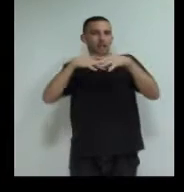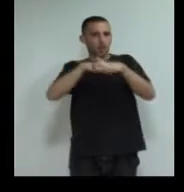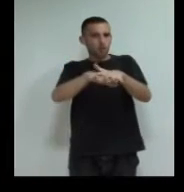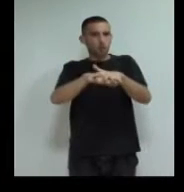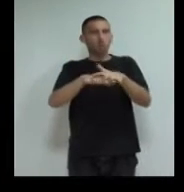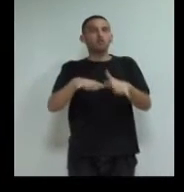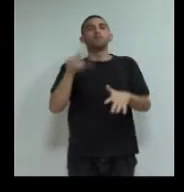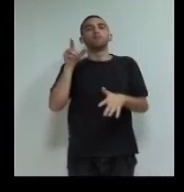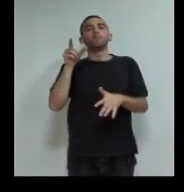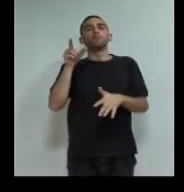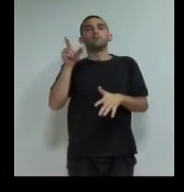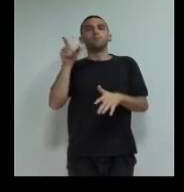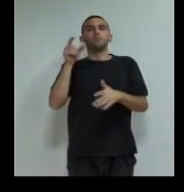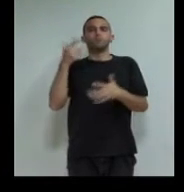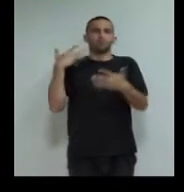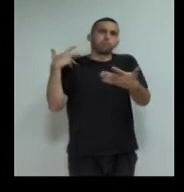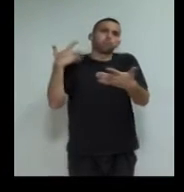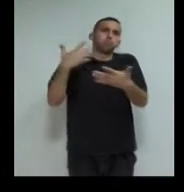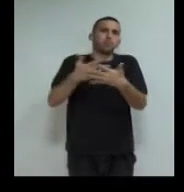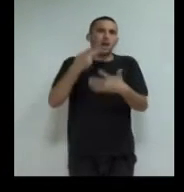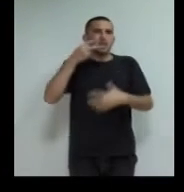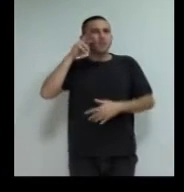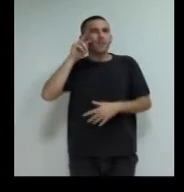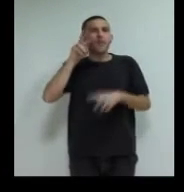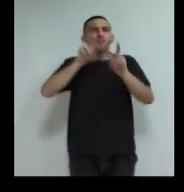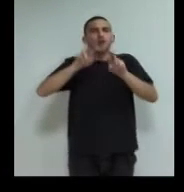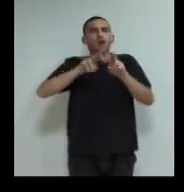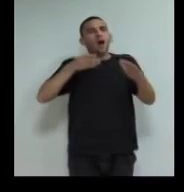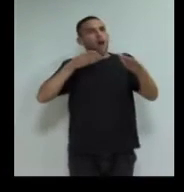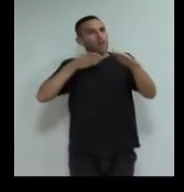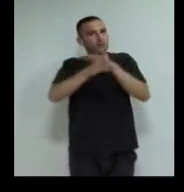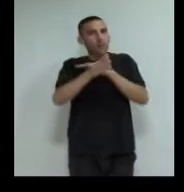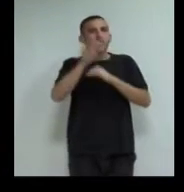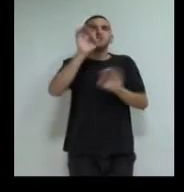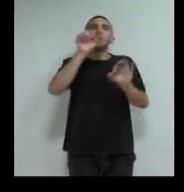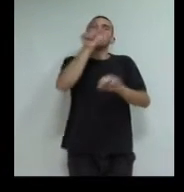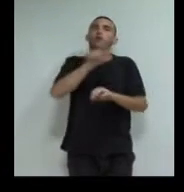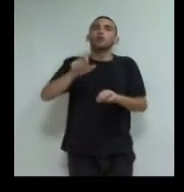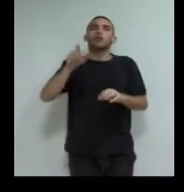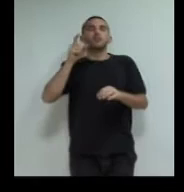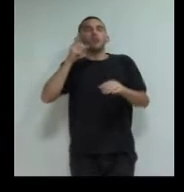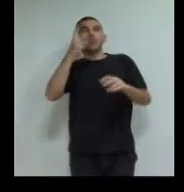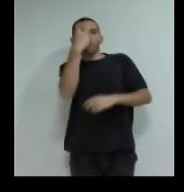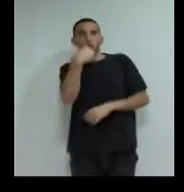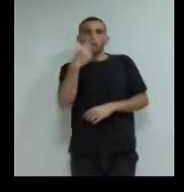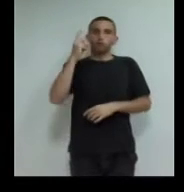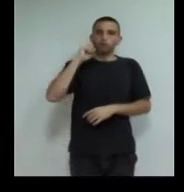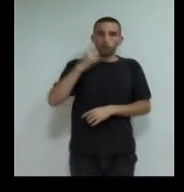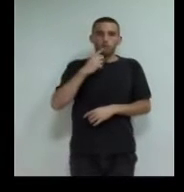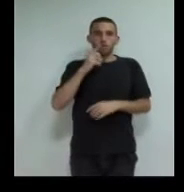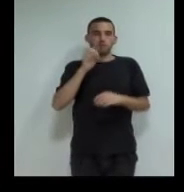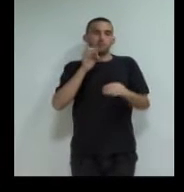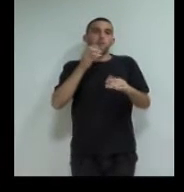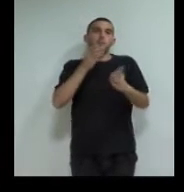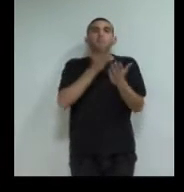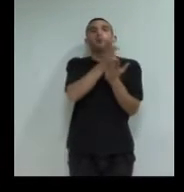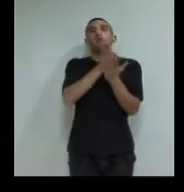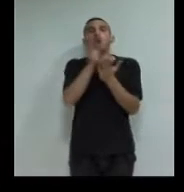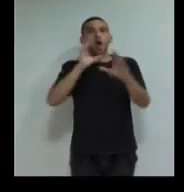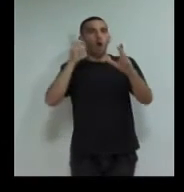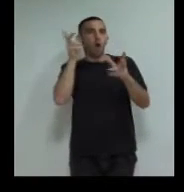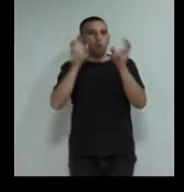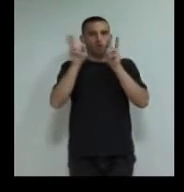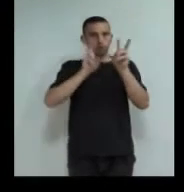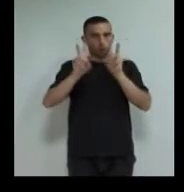con una dilatada experiencia en la investigación de la accesibilidad de las personas ciegas y sordas a los medios audiovisuales. Es autor